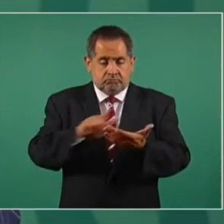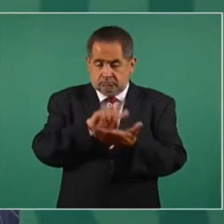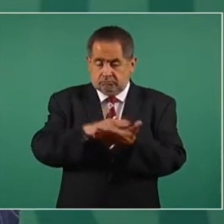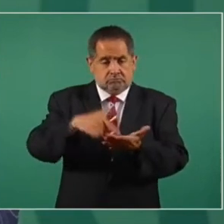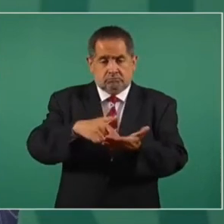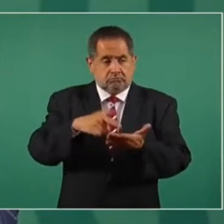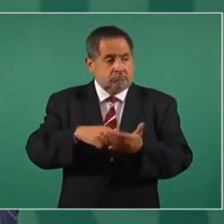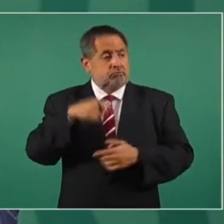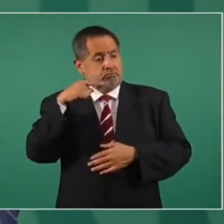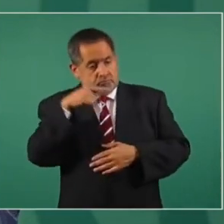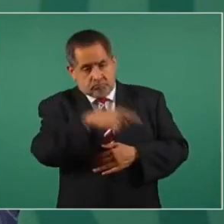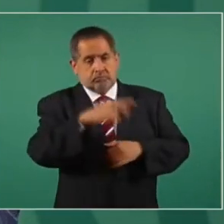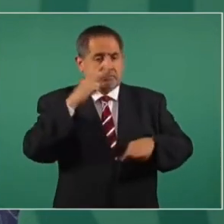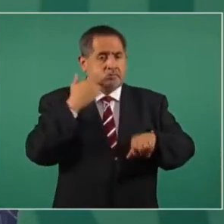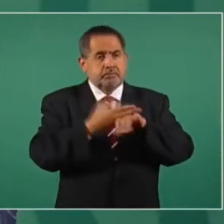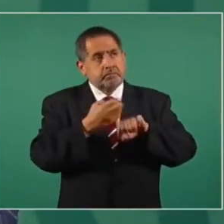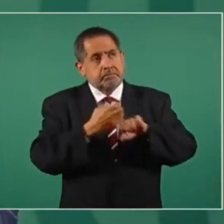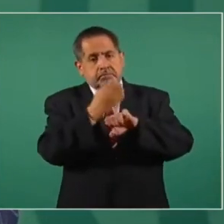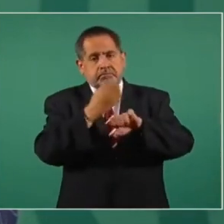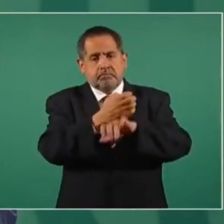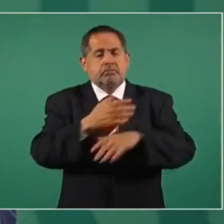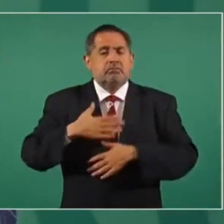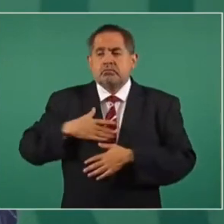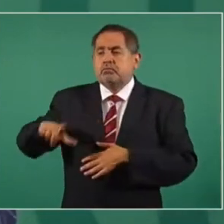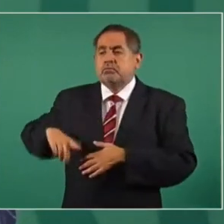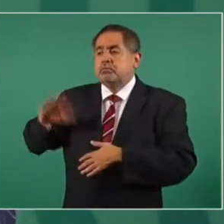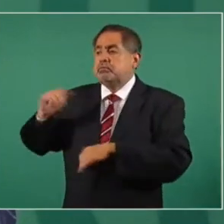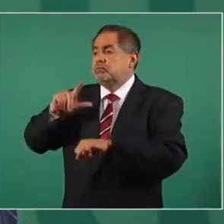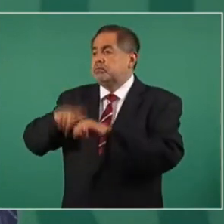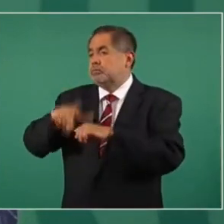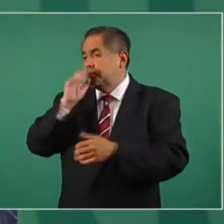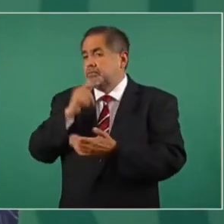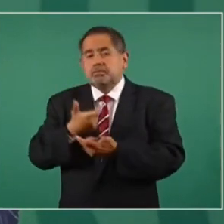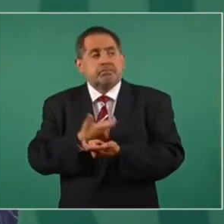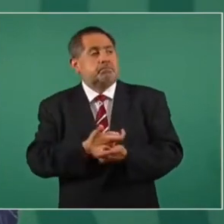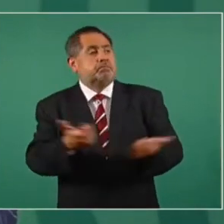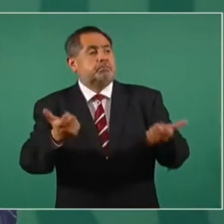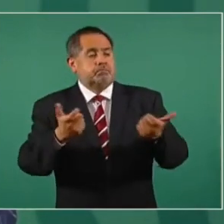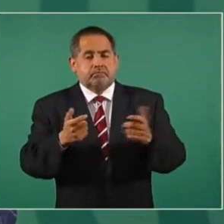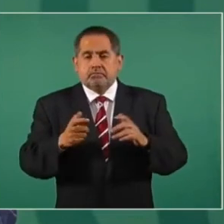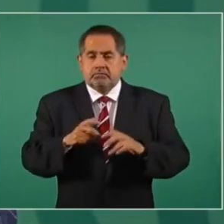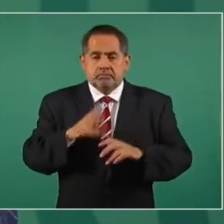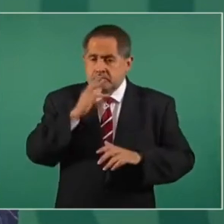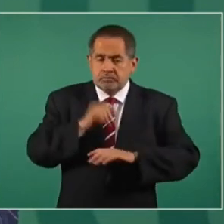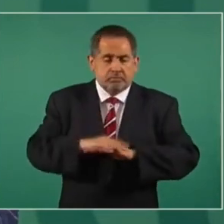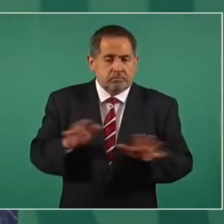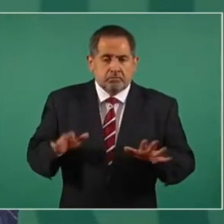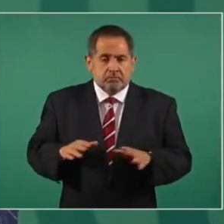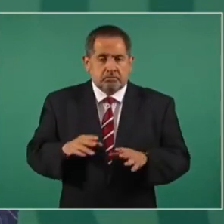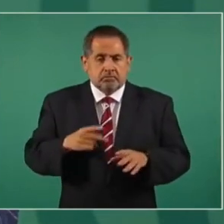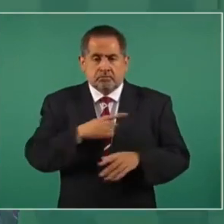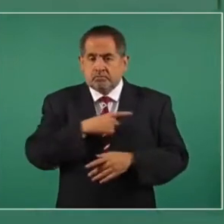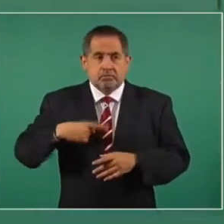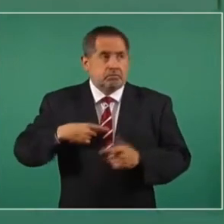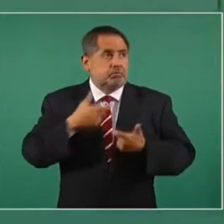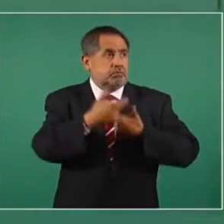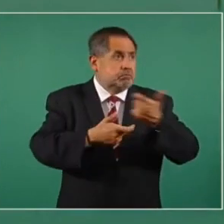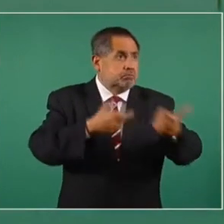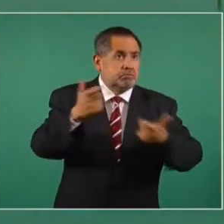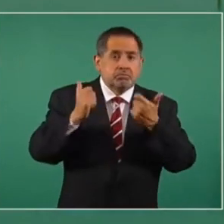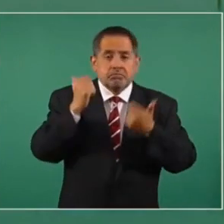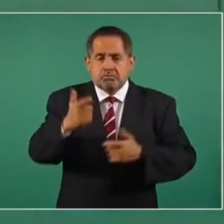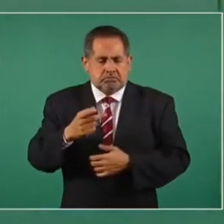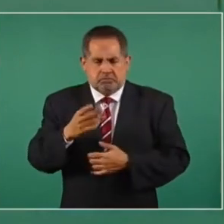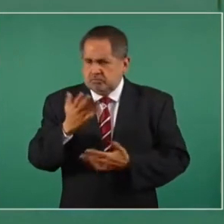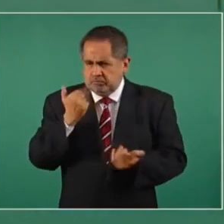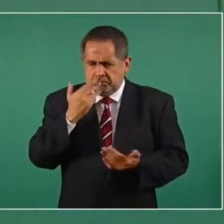legalmente. El gobierno federal no le debe a ningún estado sus